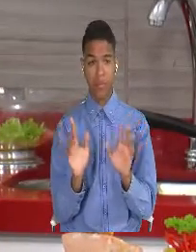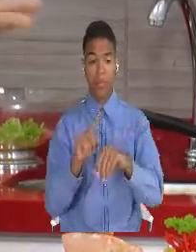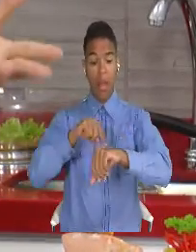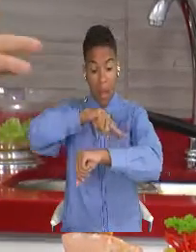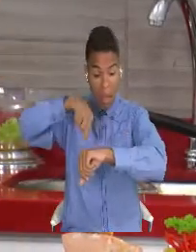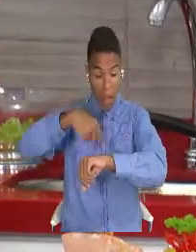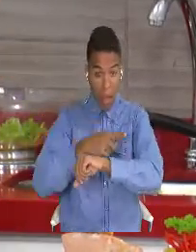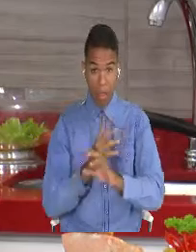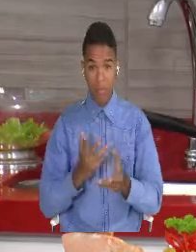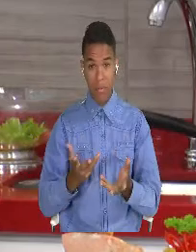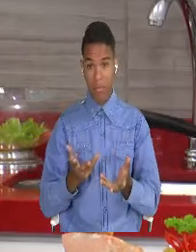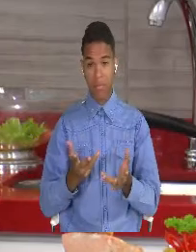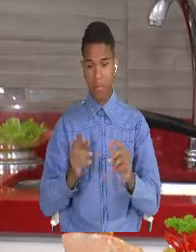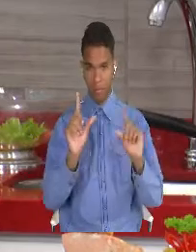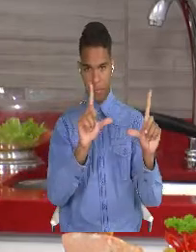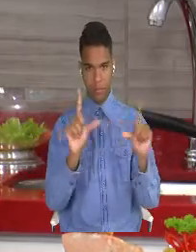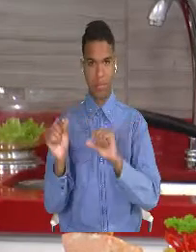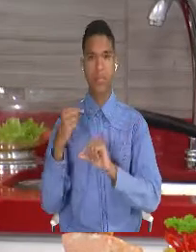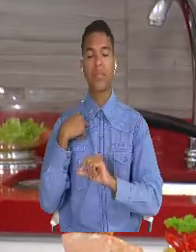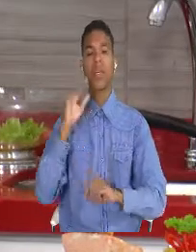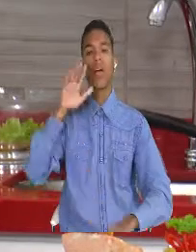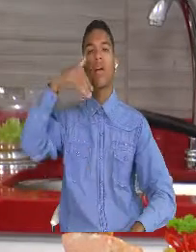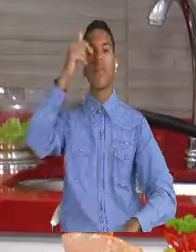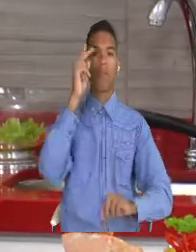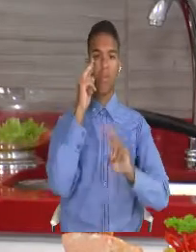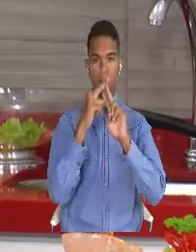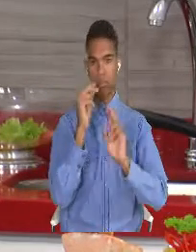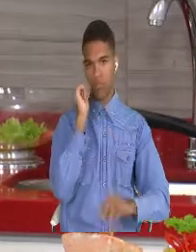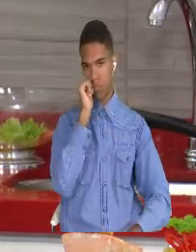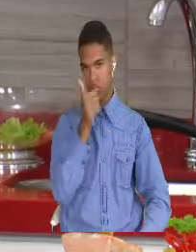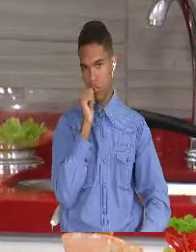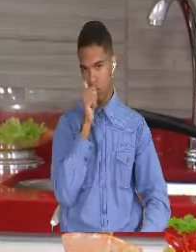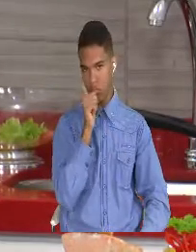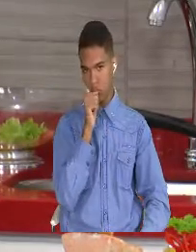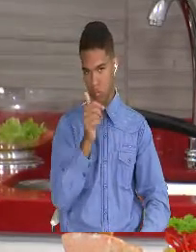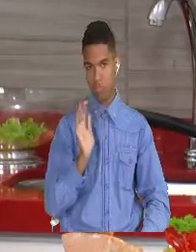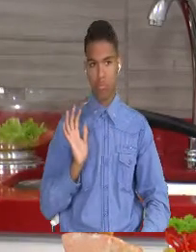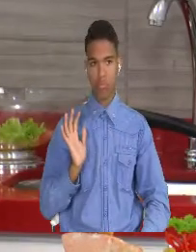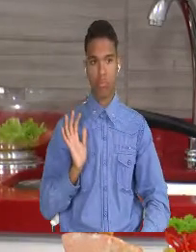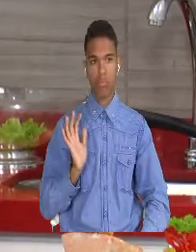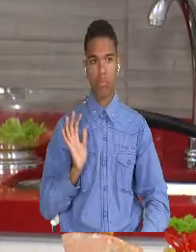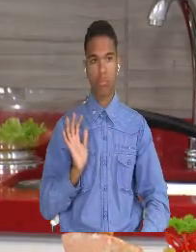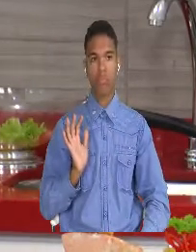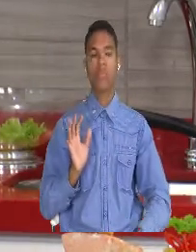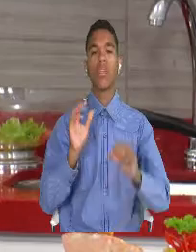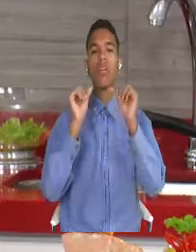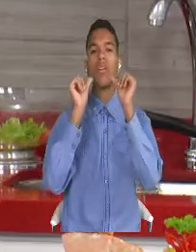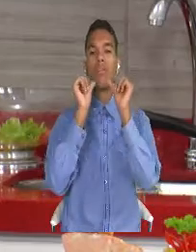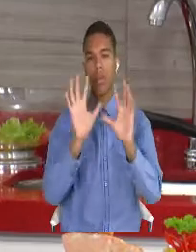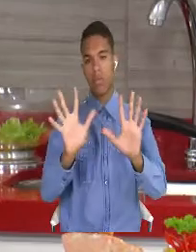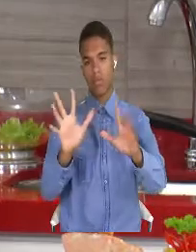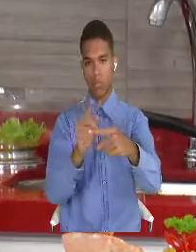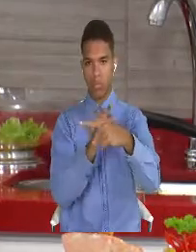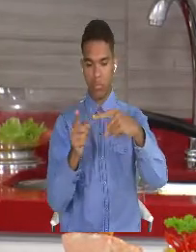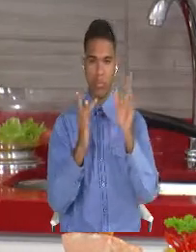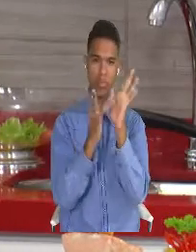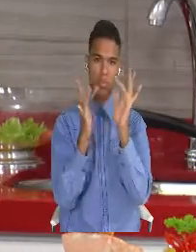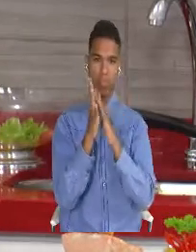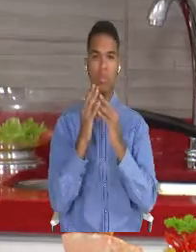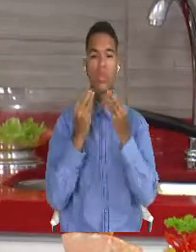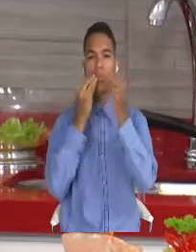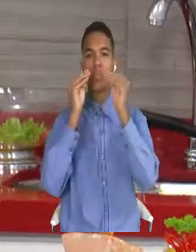¿listo? Entonces, los espero un nuevo programa para el día de mañana. Que la pasen muy bien en esta Semana Santa y un besito